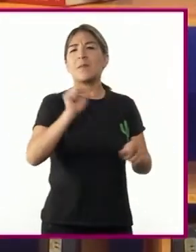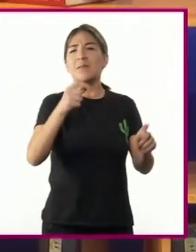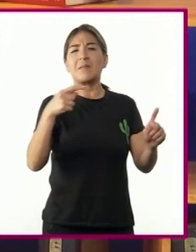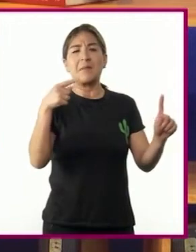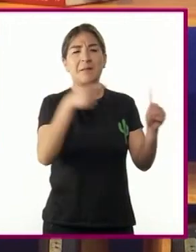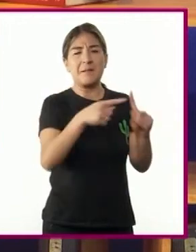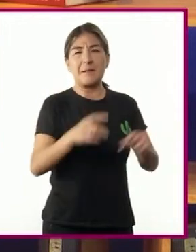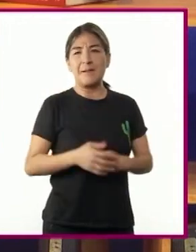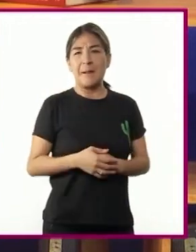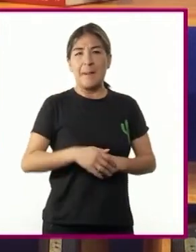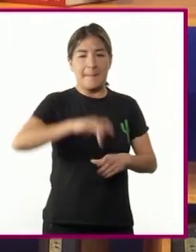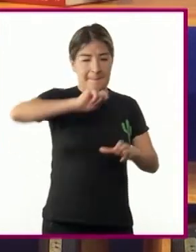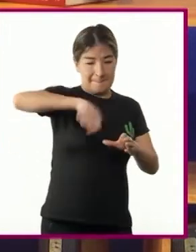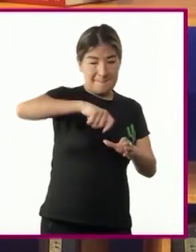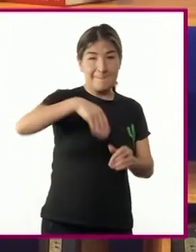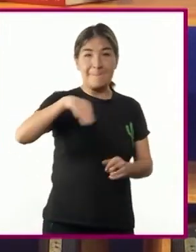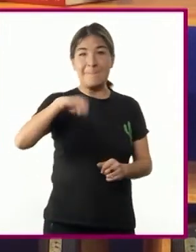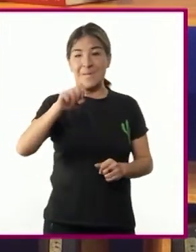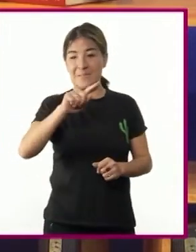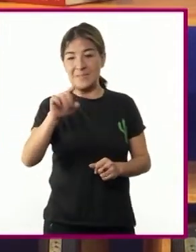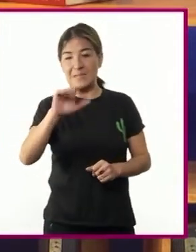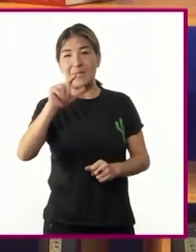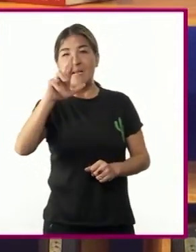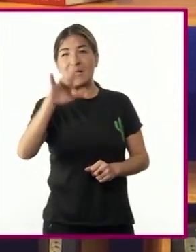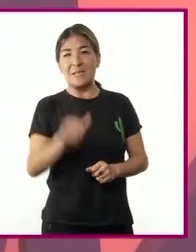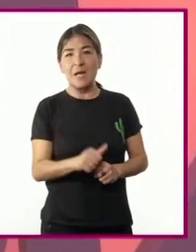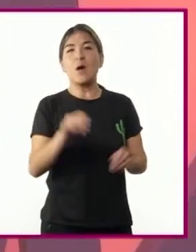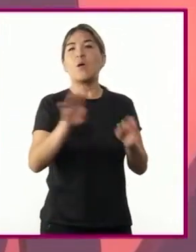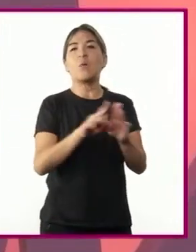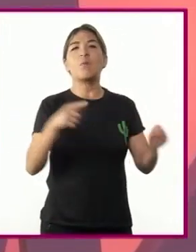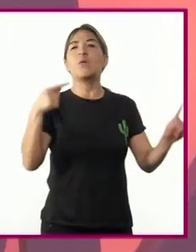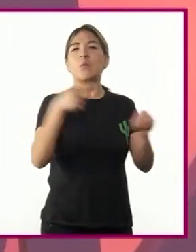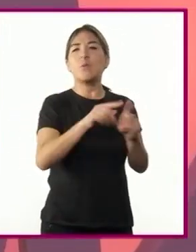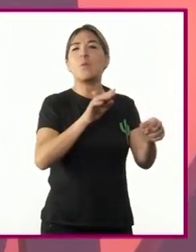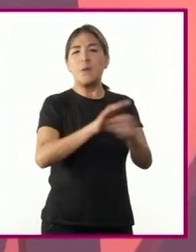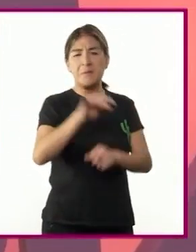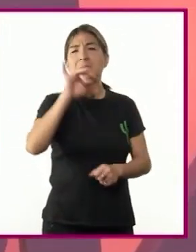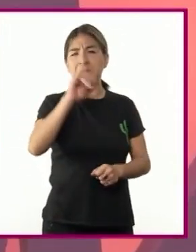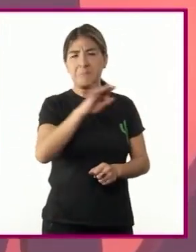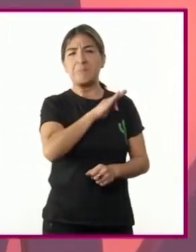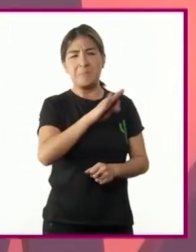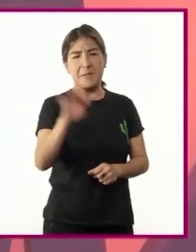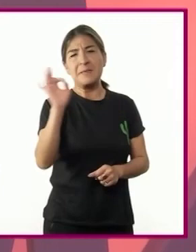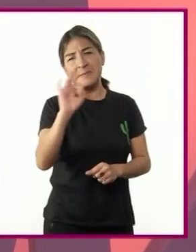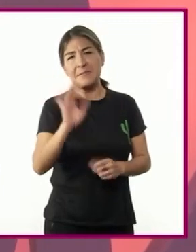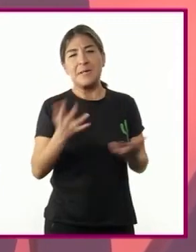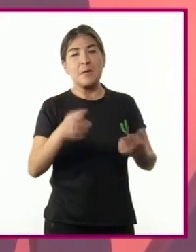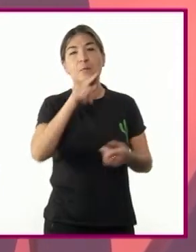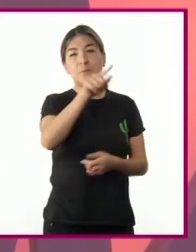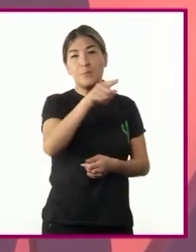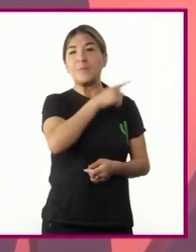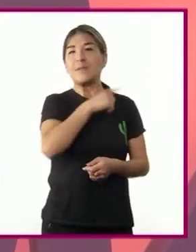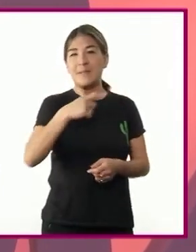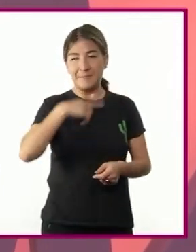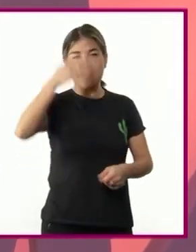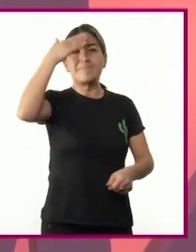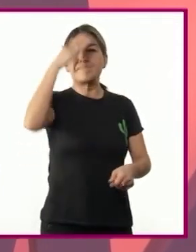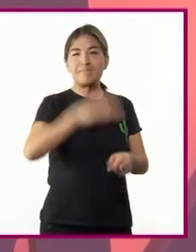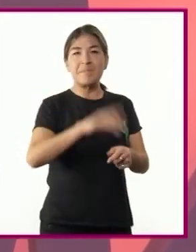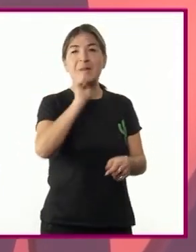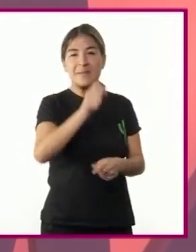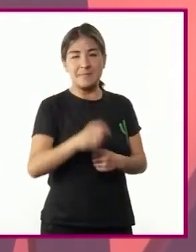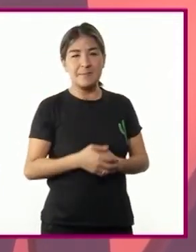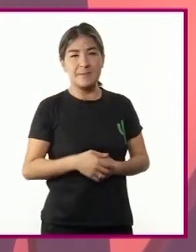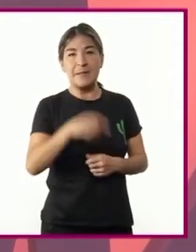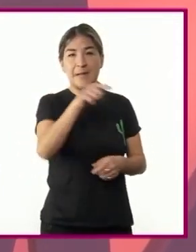verbo mezclaría en condicional? Probablemente sí, pero recuerda que en la lengua escrita